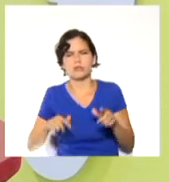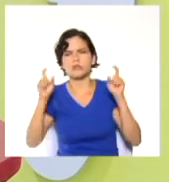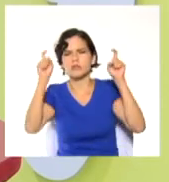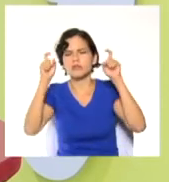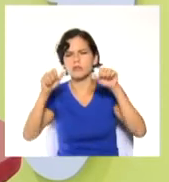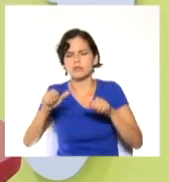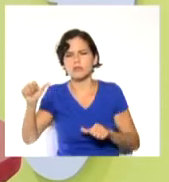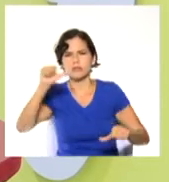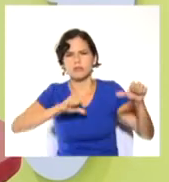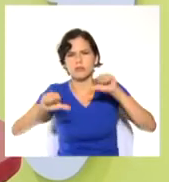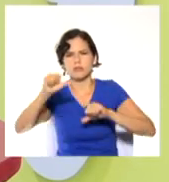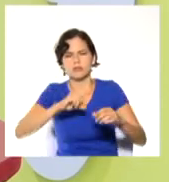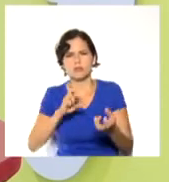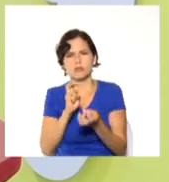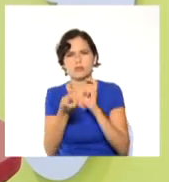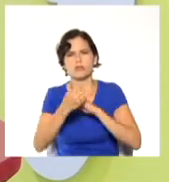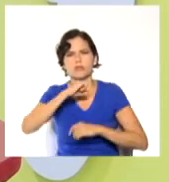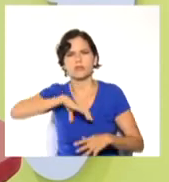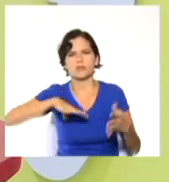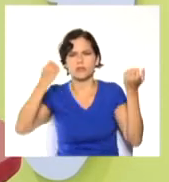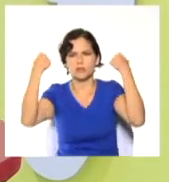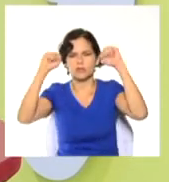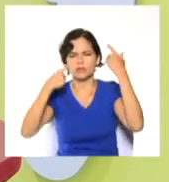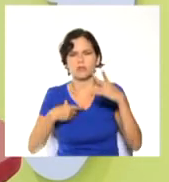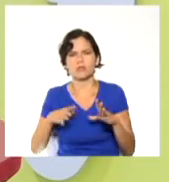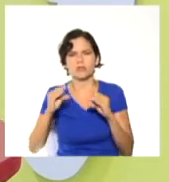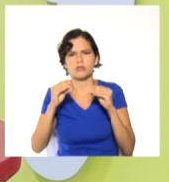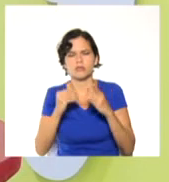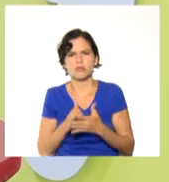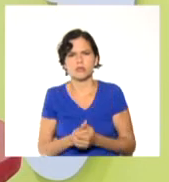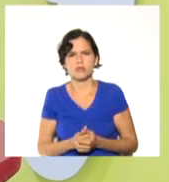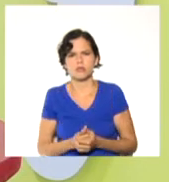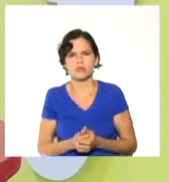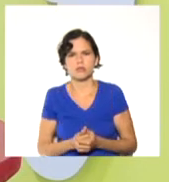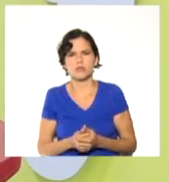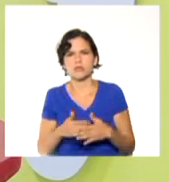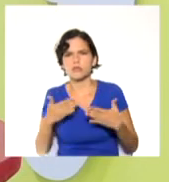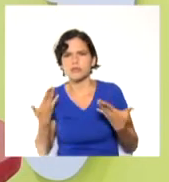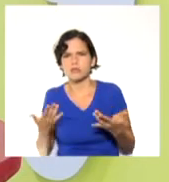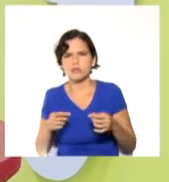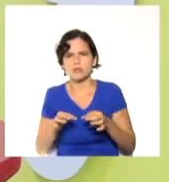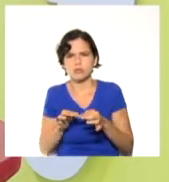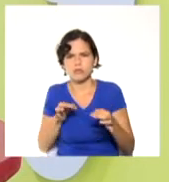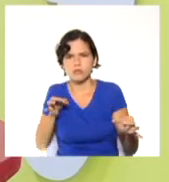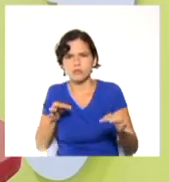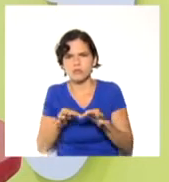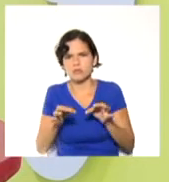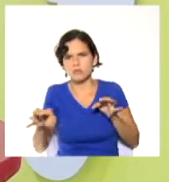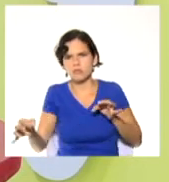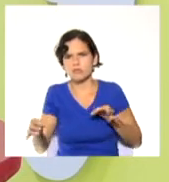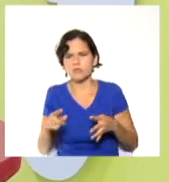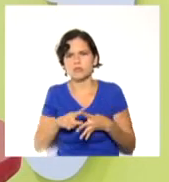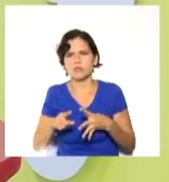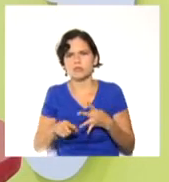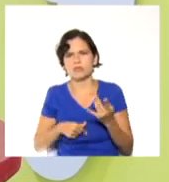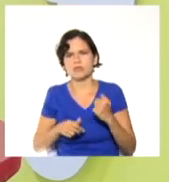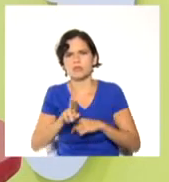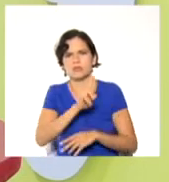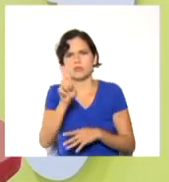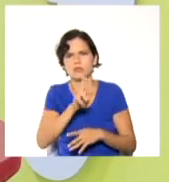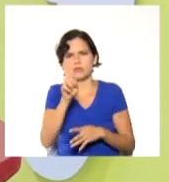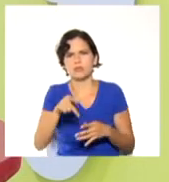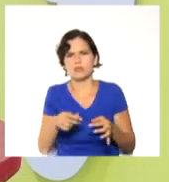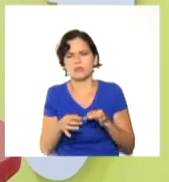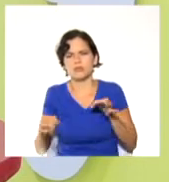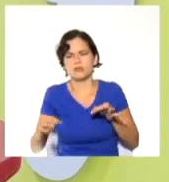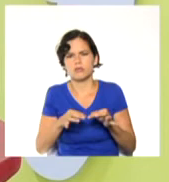el referente teórico práctico del día de hoy nos habla acerca de lo que es la medición y los instrumentos de medición. En tal sentido, se nos